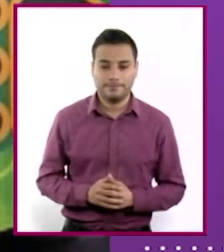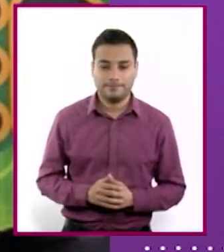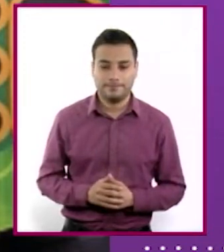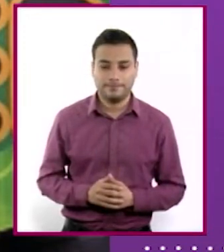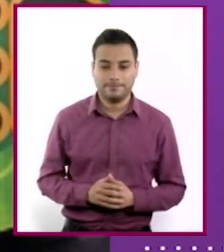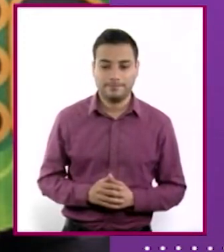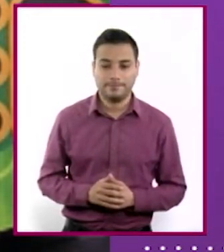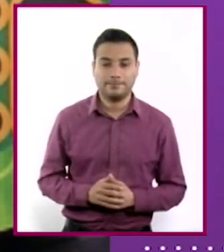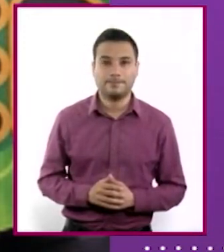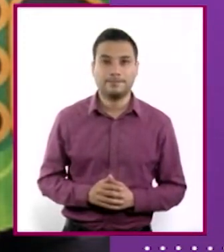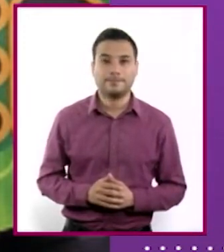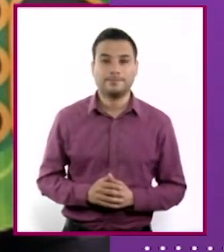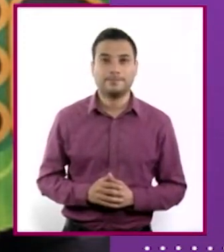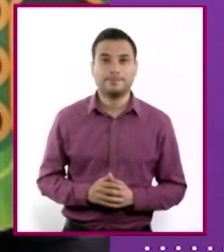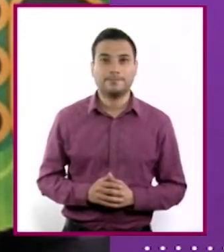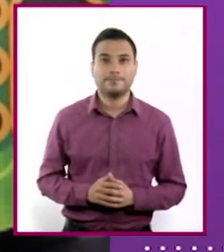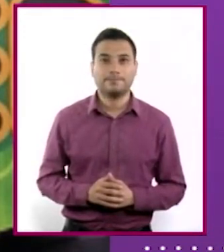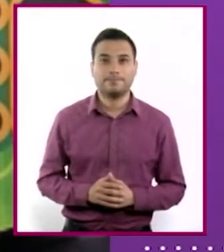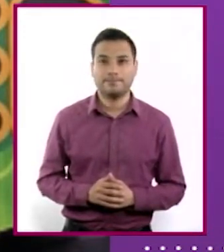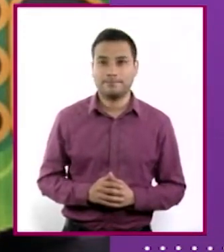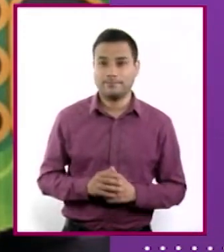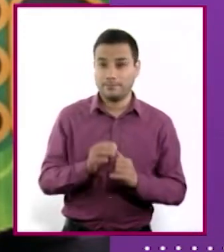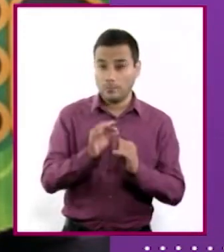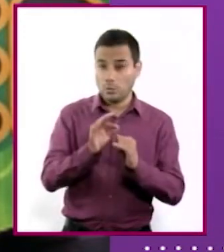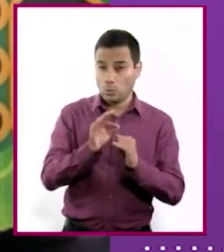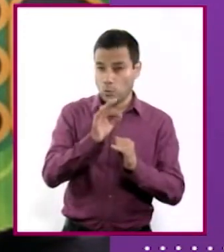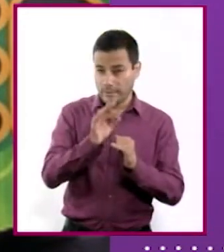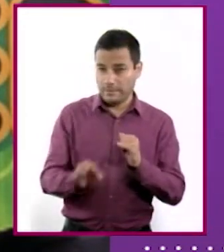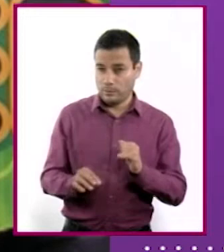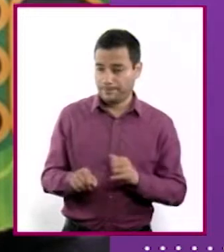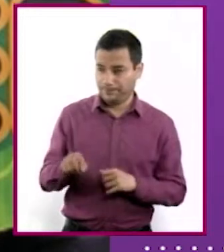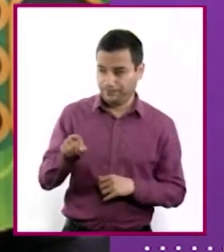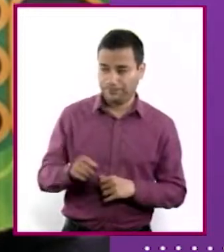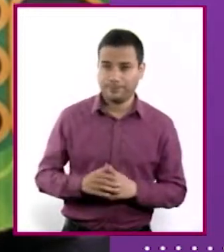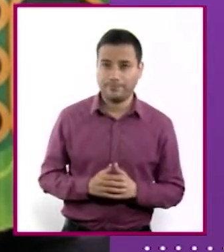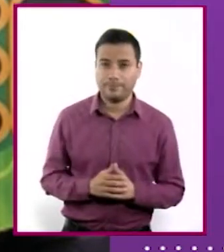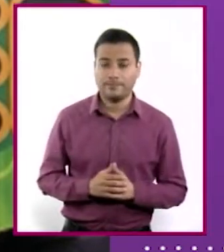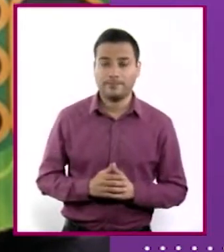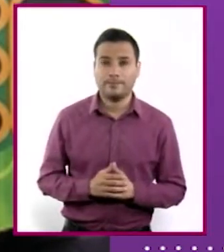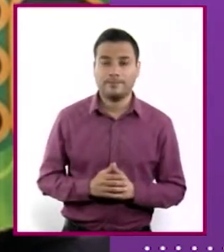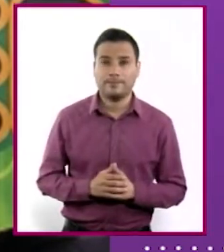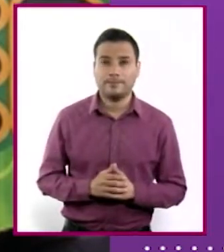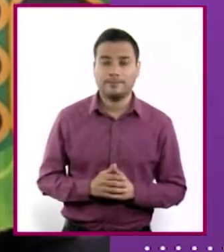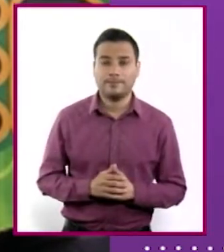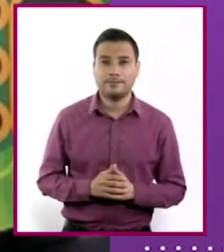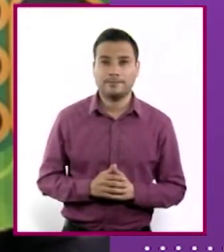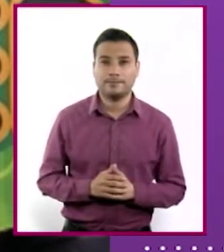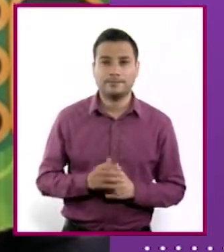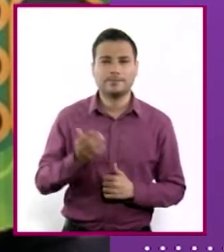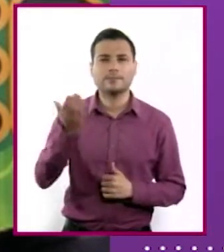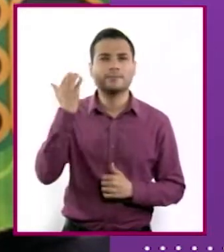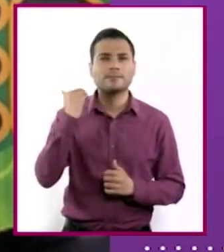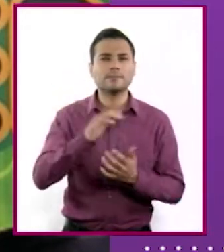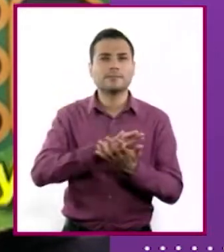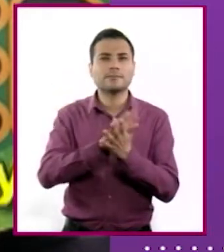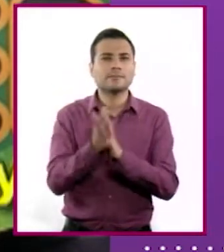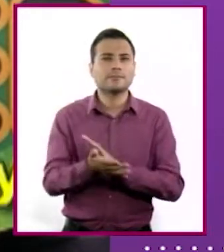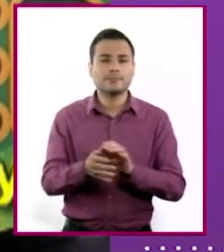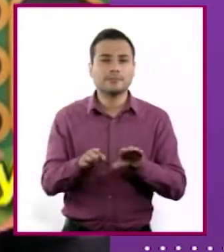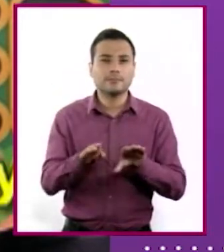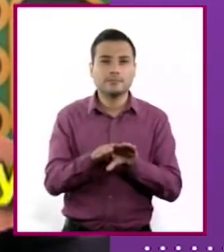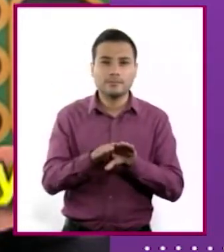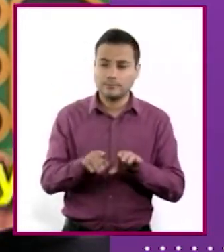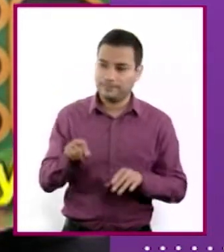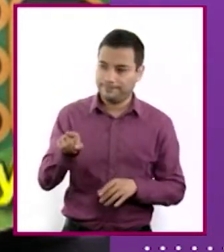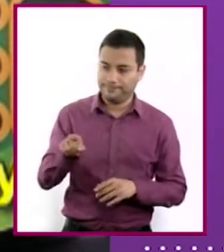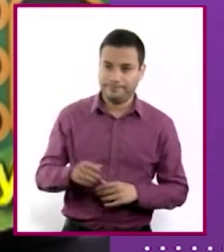yesterday. Por último, I liked the movie. Y en pasado es I